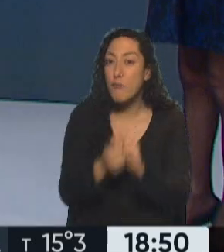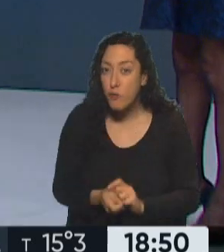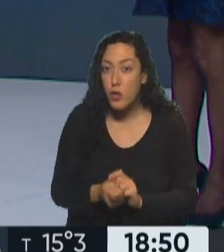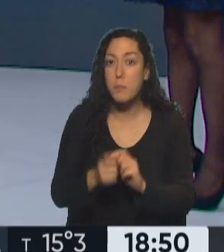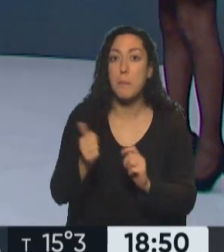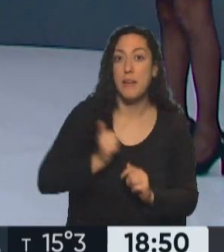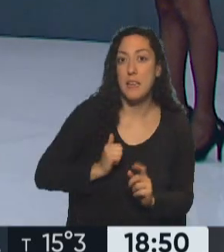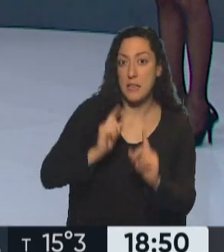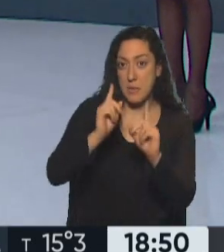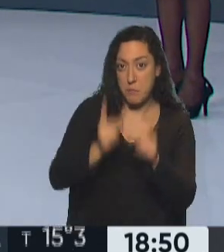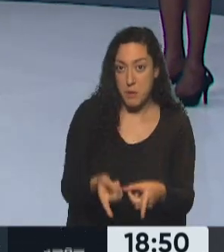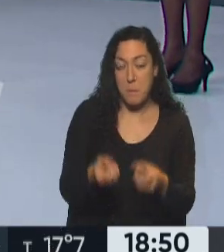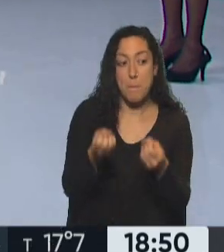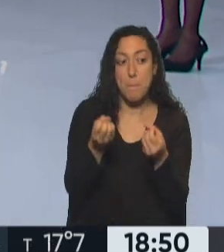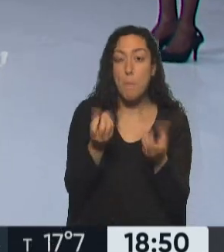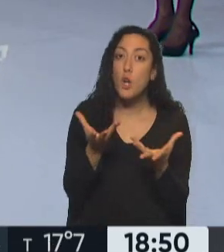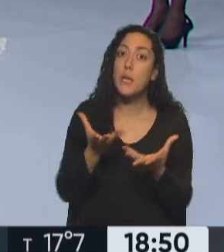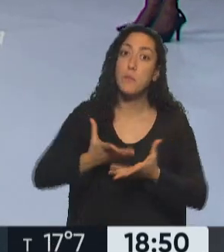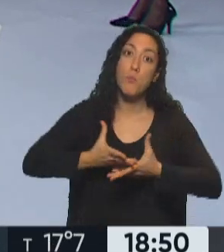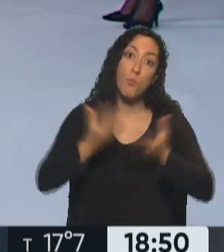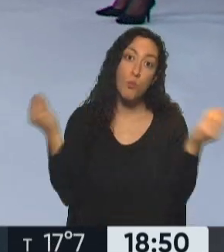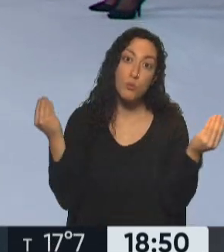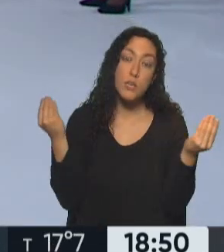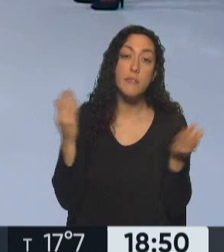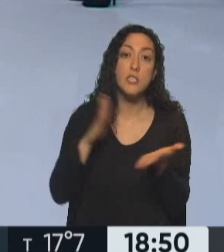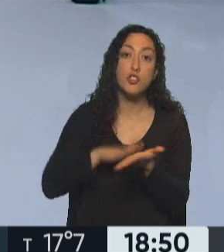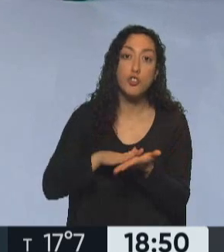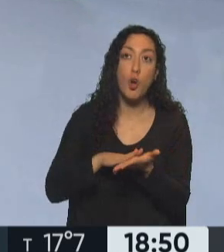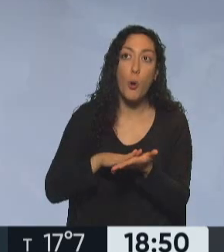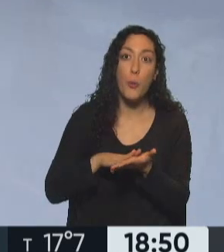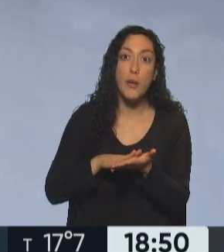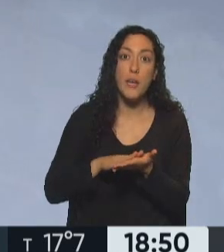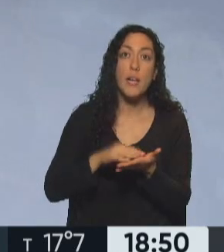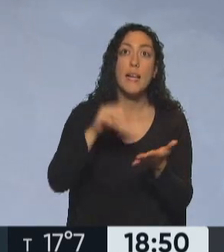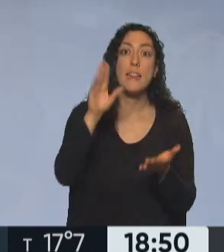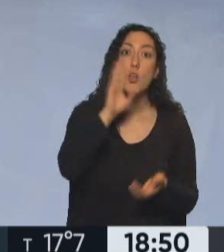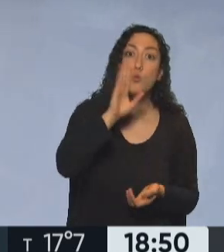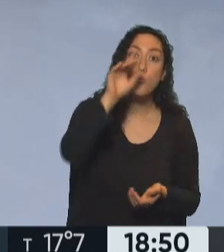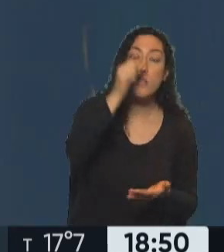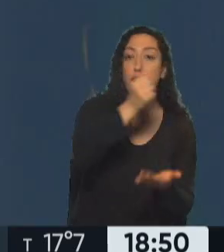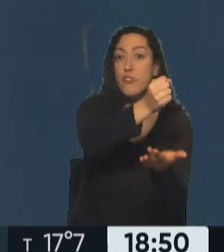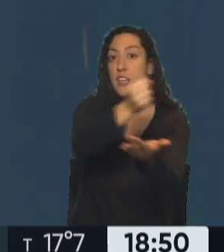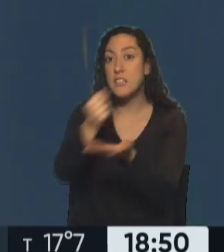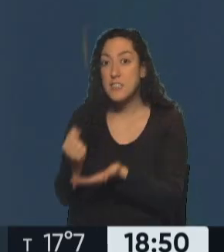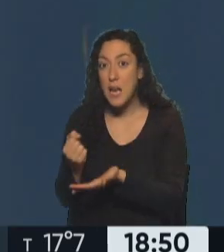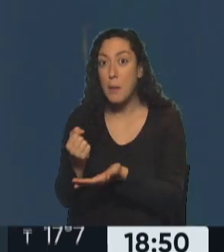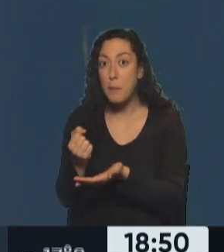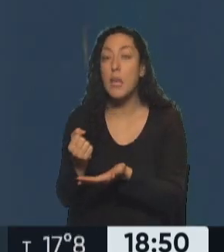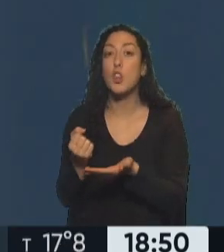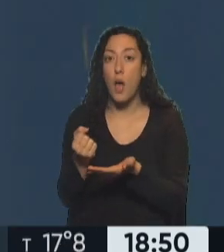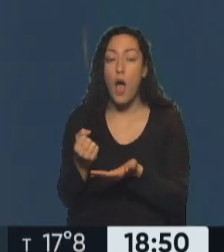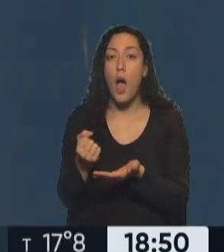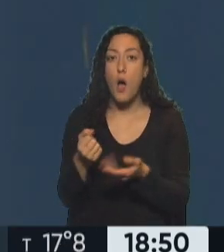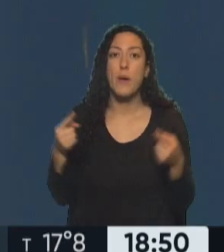¿Por qué? Porque, bueno, se han visto envueltos muchas veces con lo que tiene que ver con el financiamiento exterior, financiamiento de Estados Unidos y con esas metas que tenían que